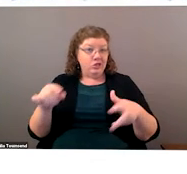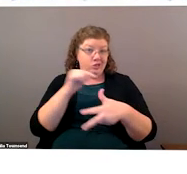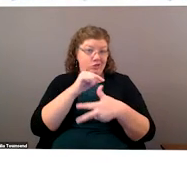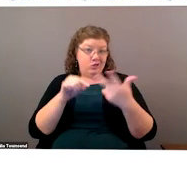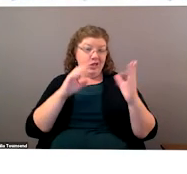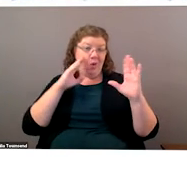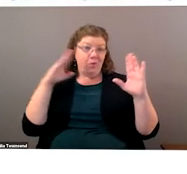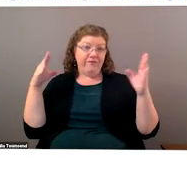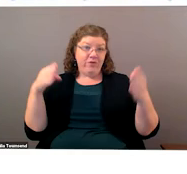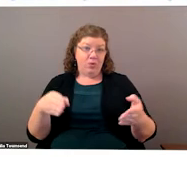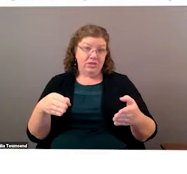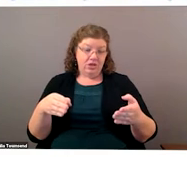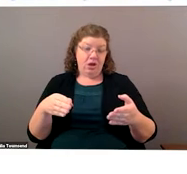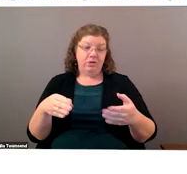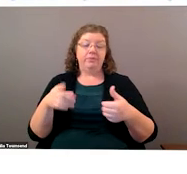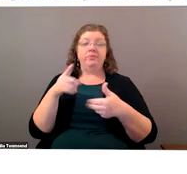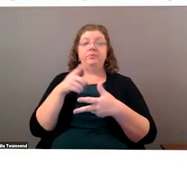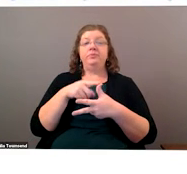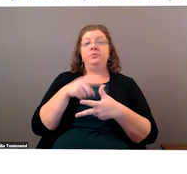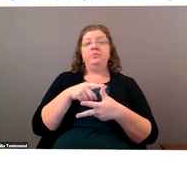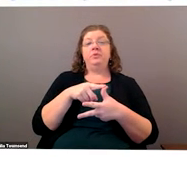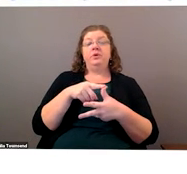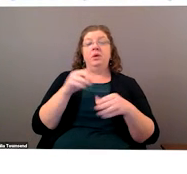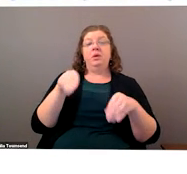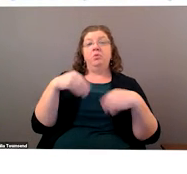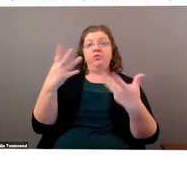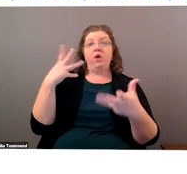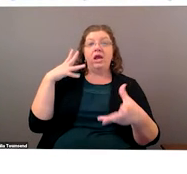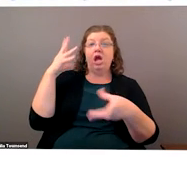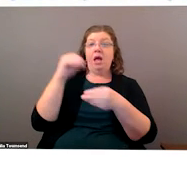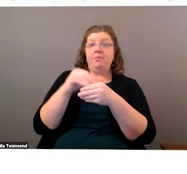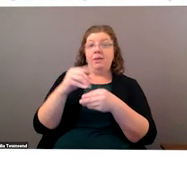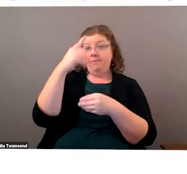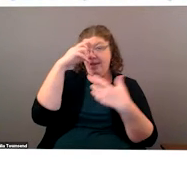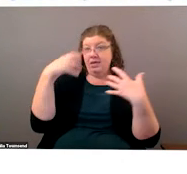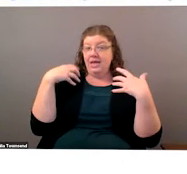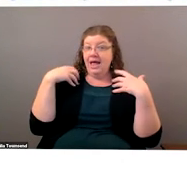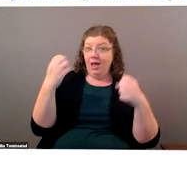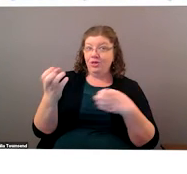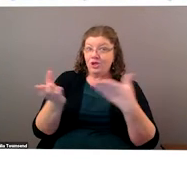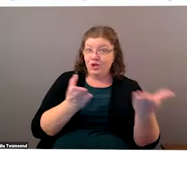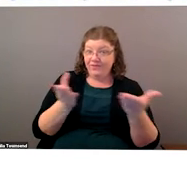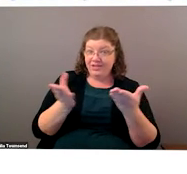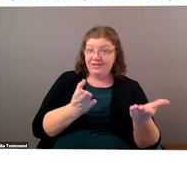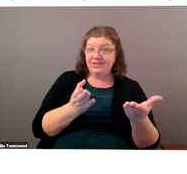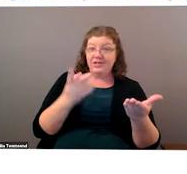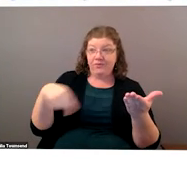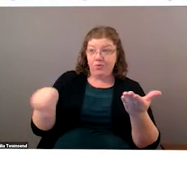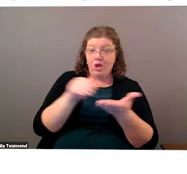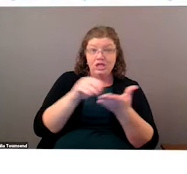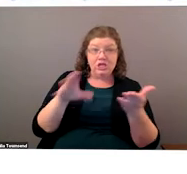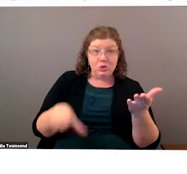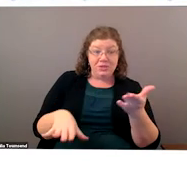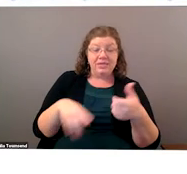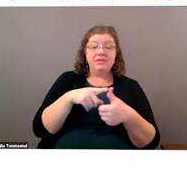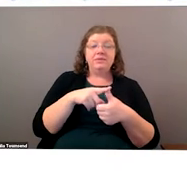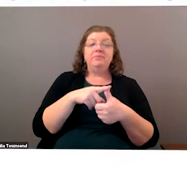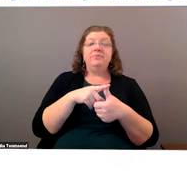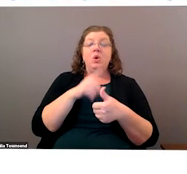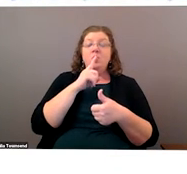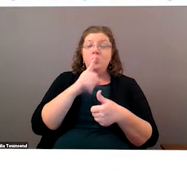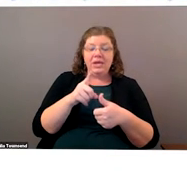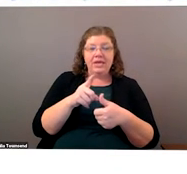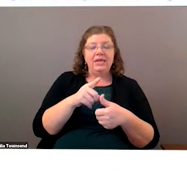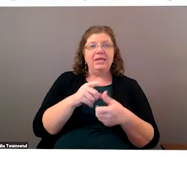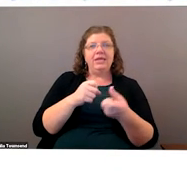estamos enfocando. La primera es brindar servicios de salud mental integrales para los estudiantes y